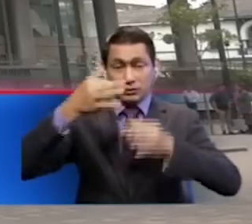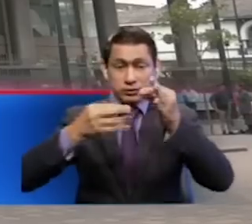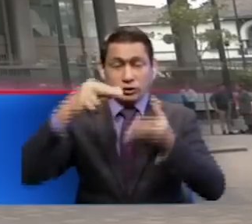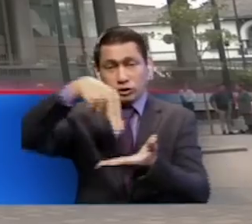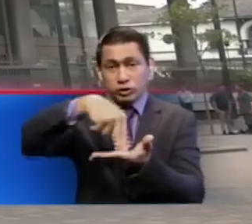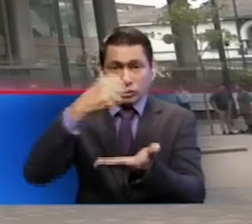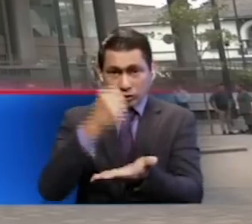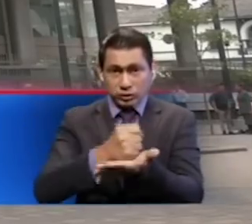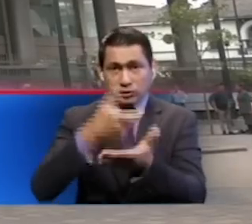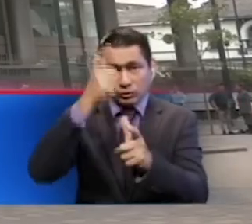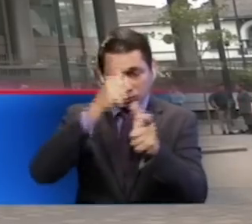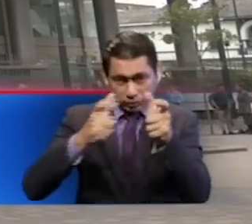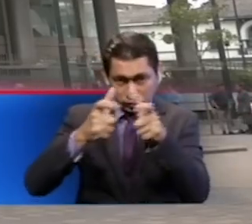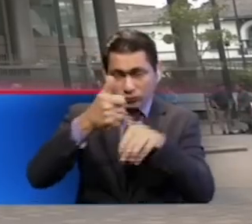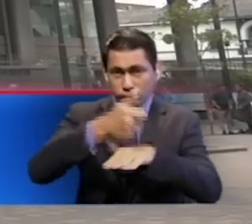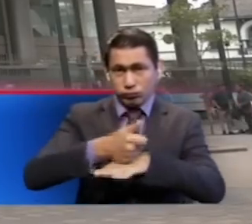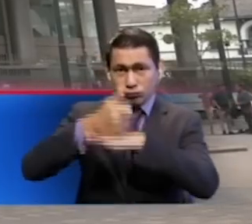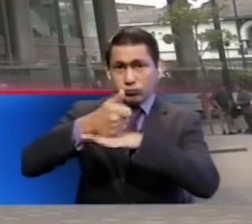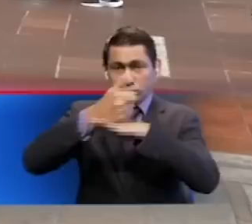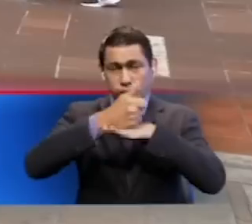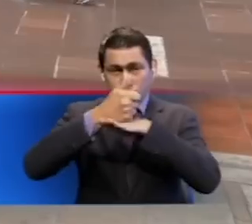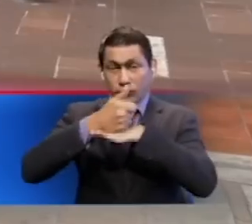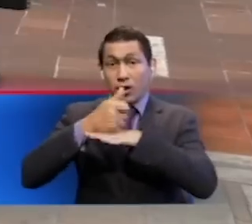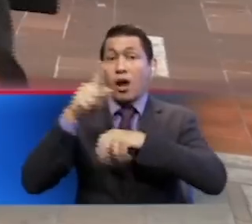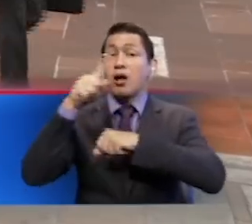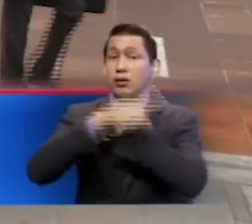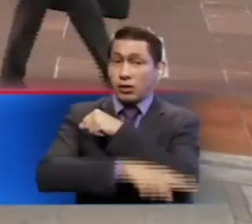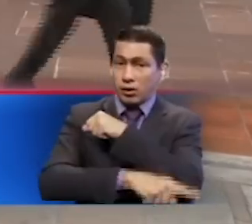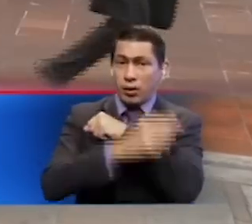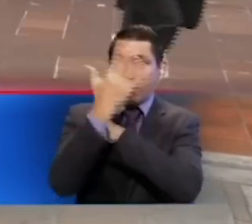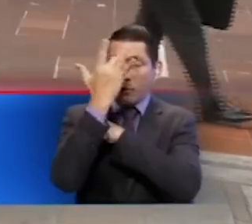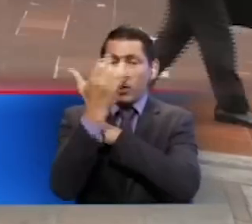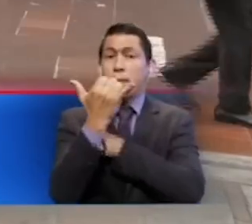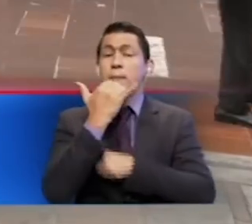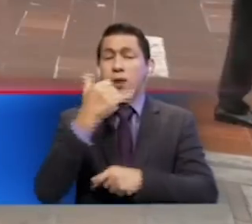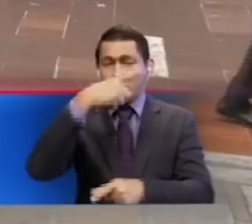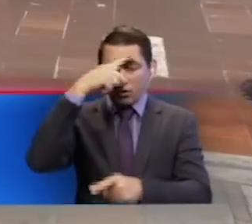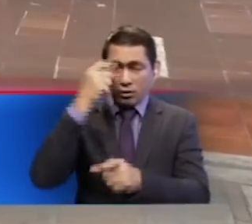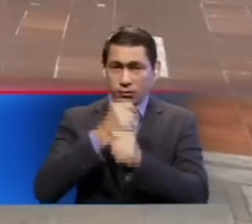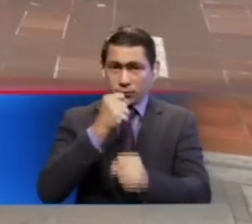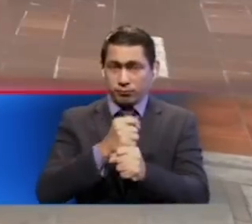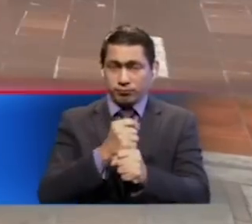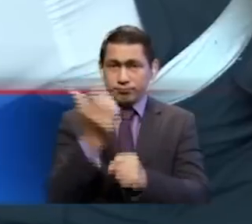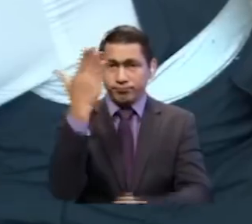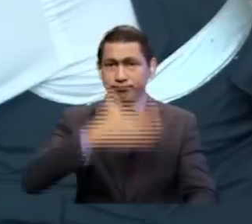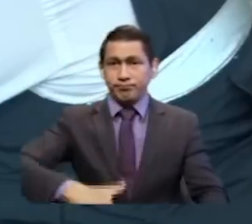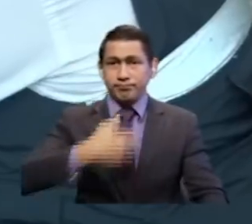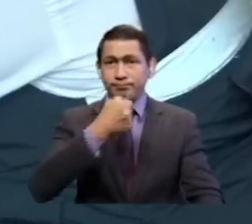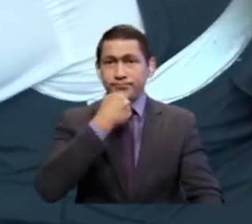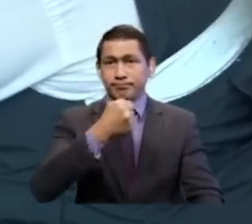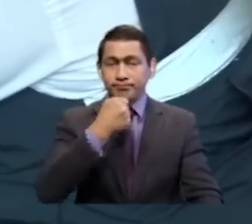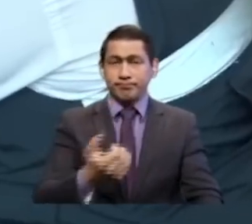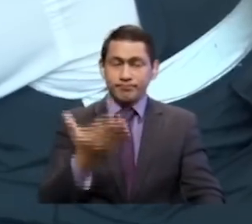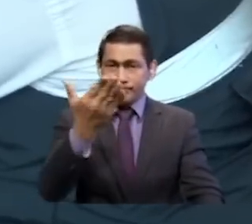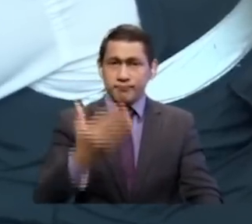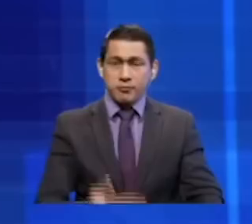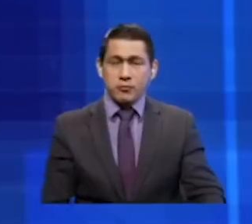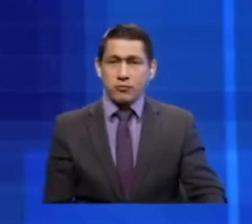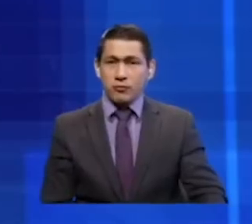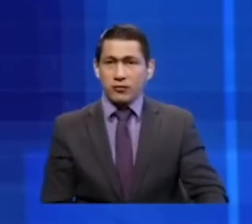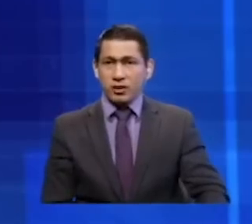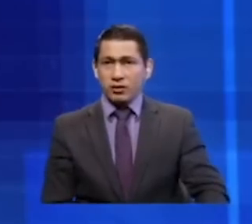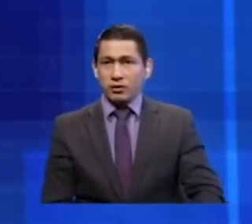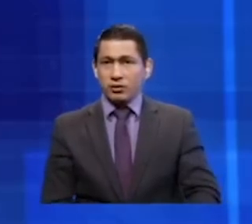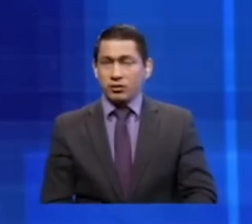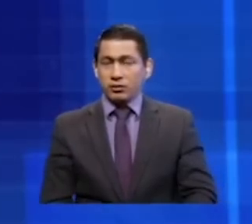notarios, fiscales y jueces, los que han sido sancionados por la judicatura. Emilio Zamora, TESA Televisión.